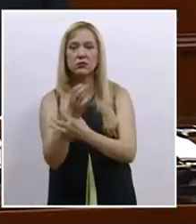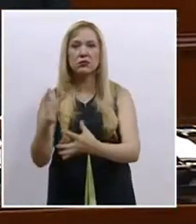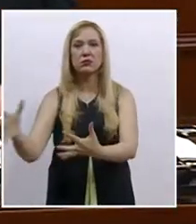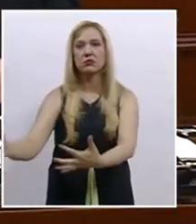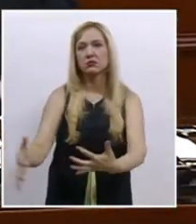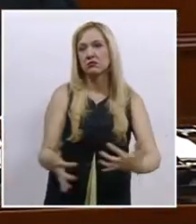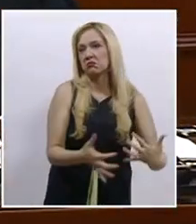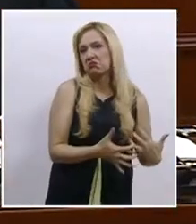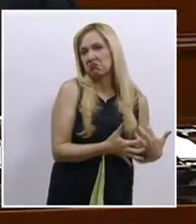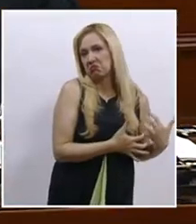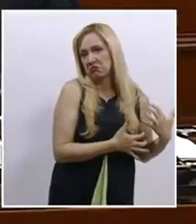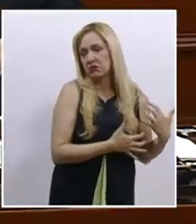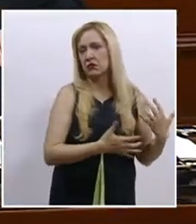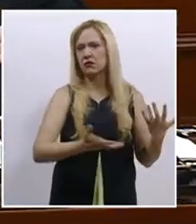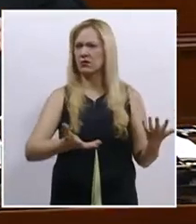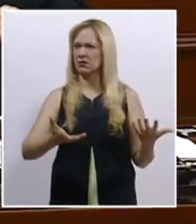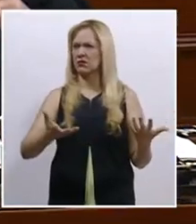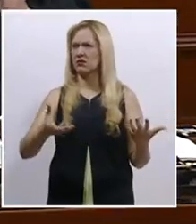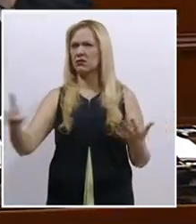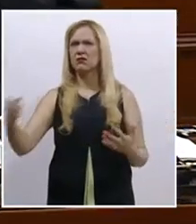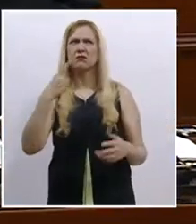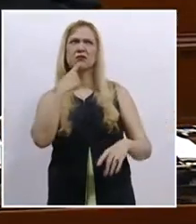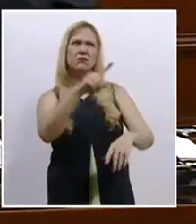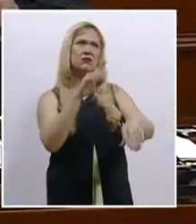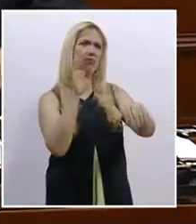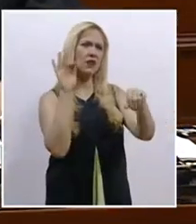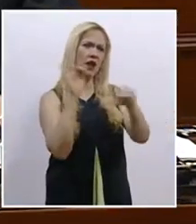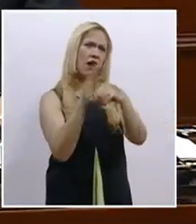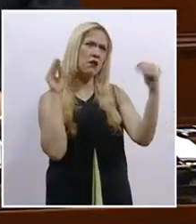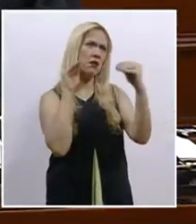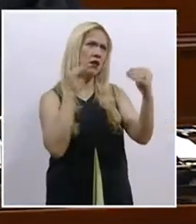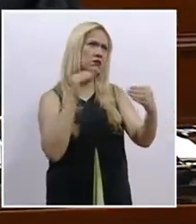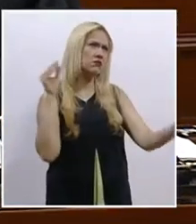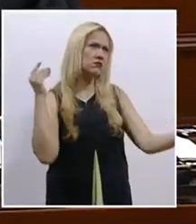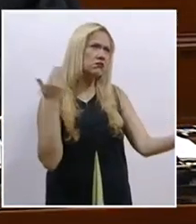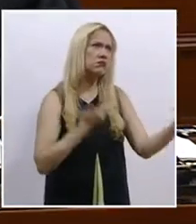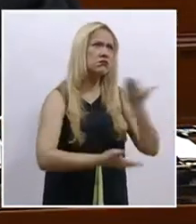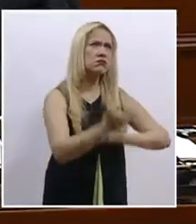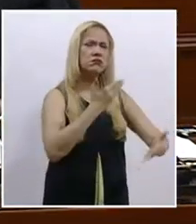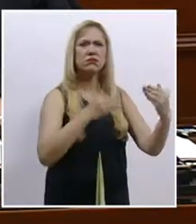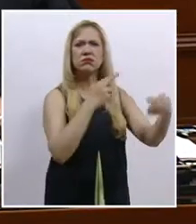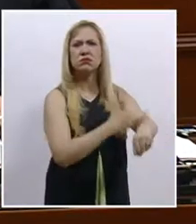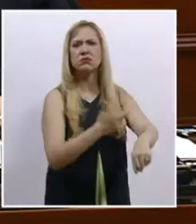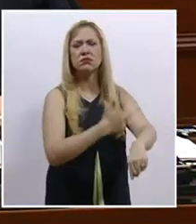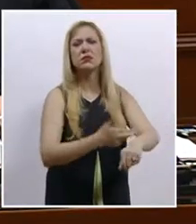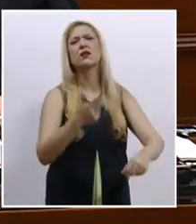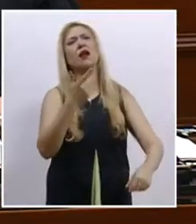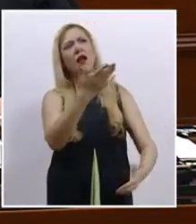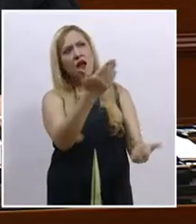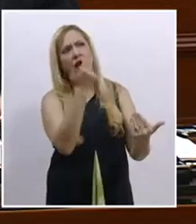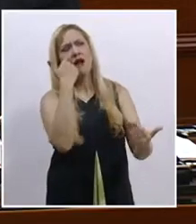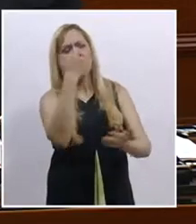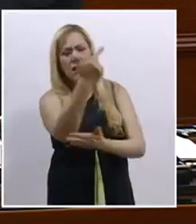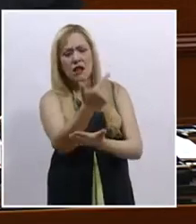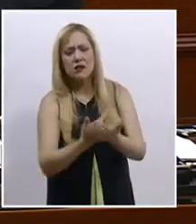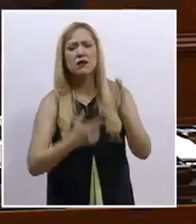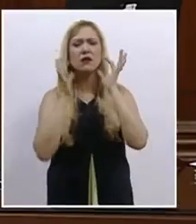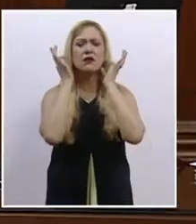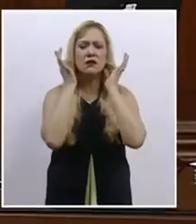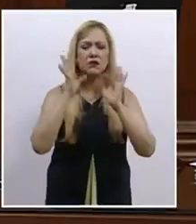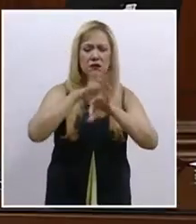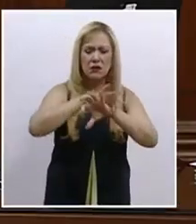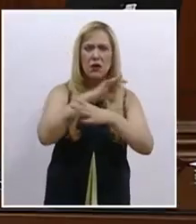quejosos posteriormente tramitaron un amparo en el que se ordenó que se diera información sobre las joyas aseguradas, pero al